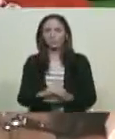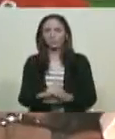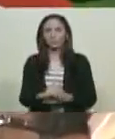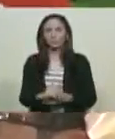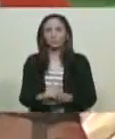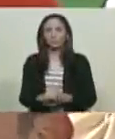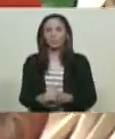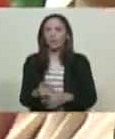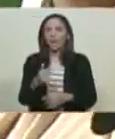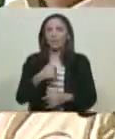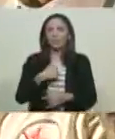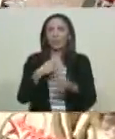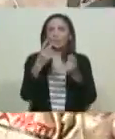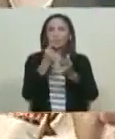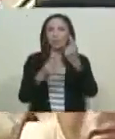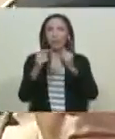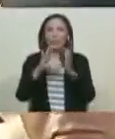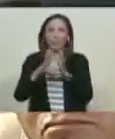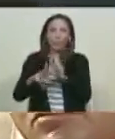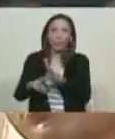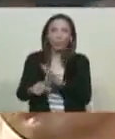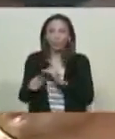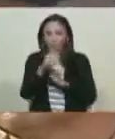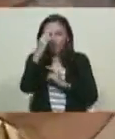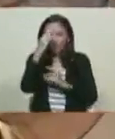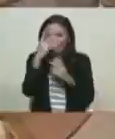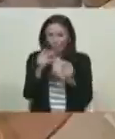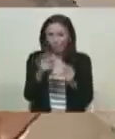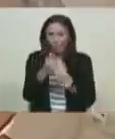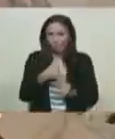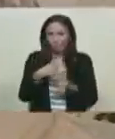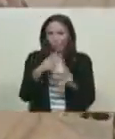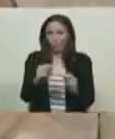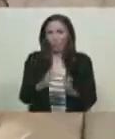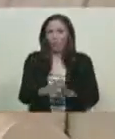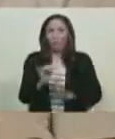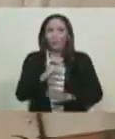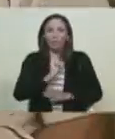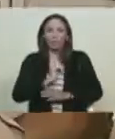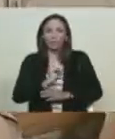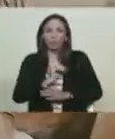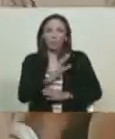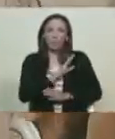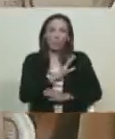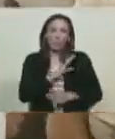un ambicioso, saben que no soy un individualista.